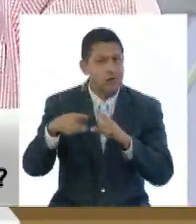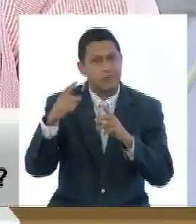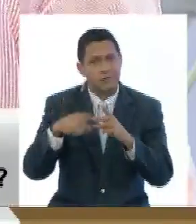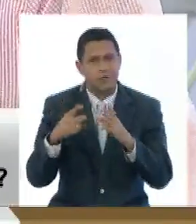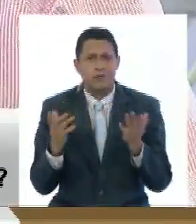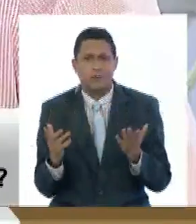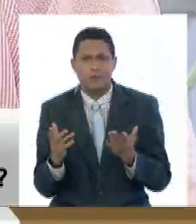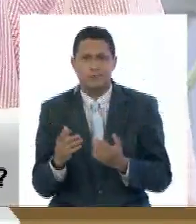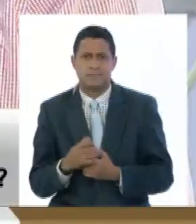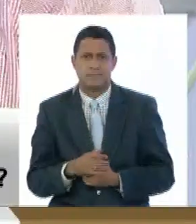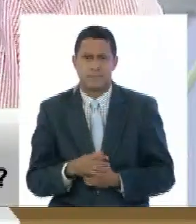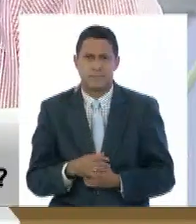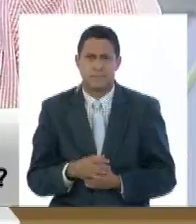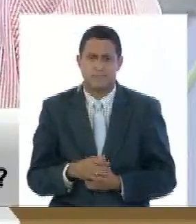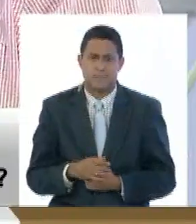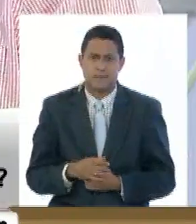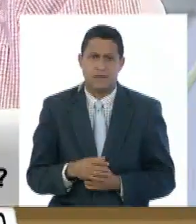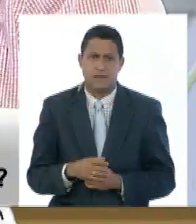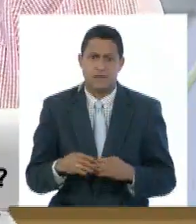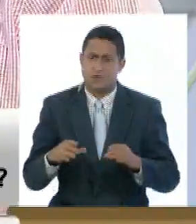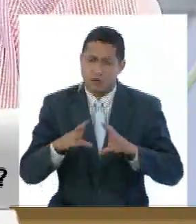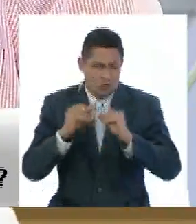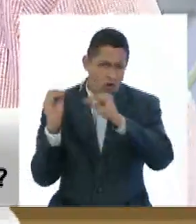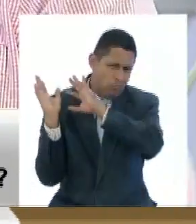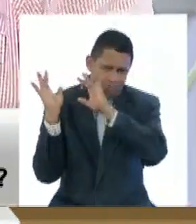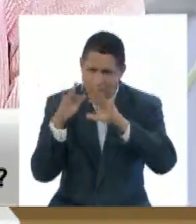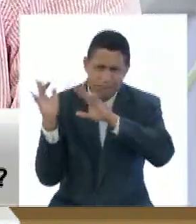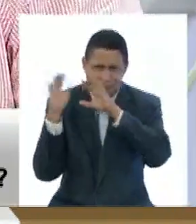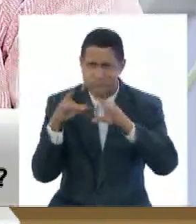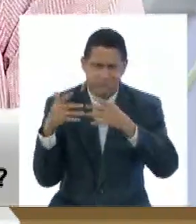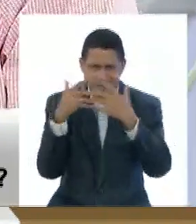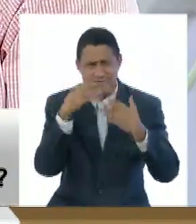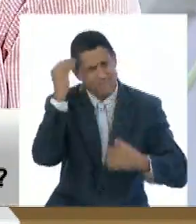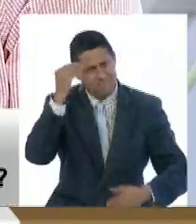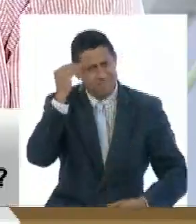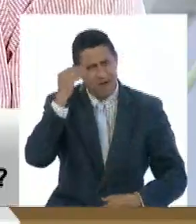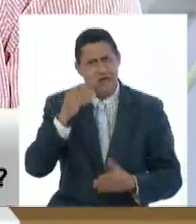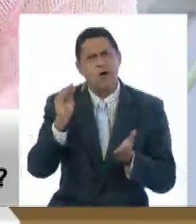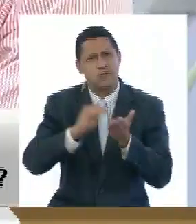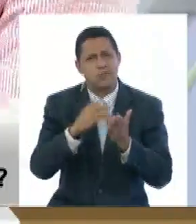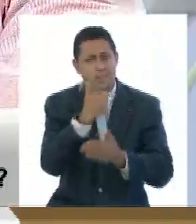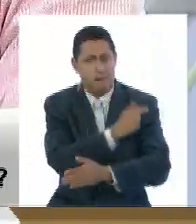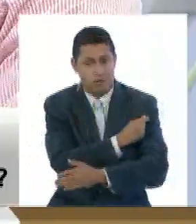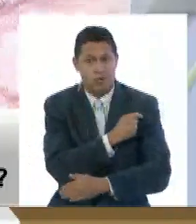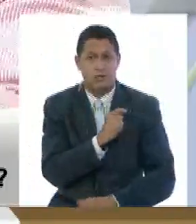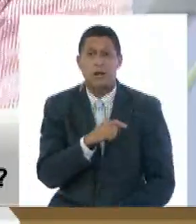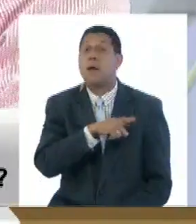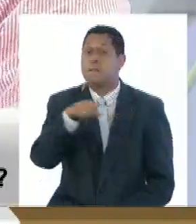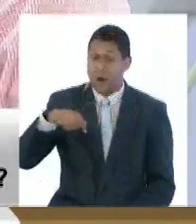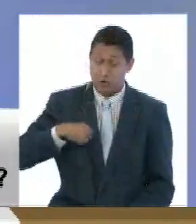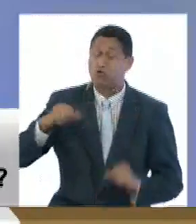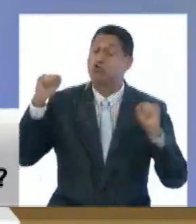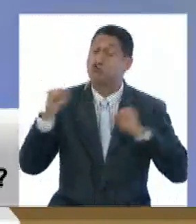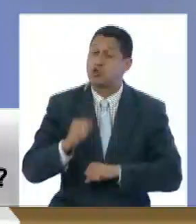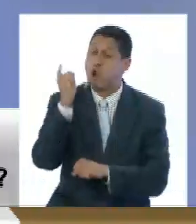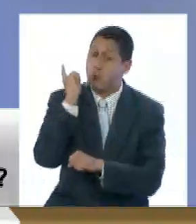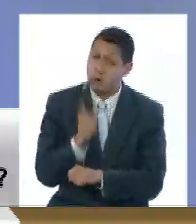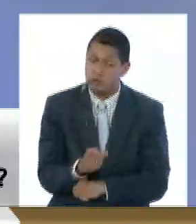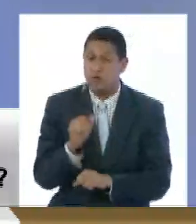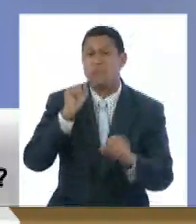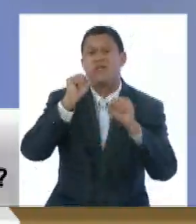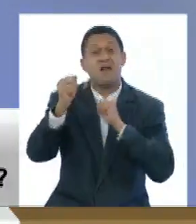etcétera, la aldea global, entonces como que está empezando a considerarse como parte del esquema de vacunación. Y además, pero para que este niño se enferme